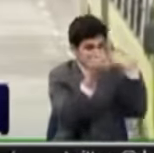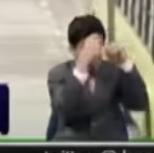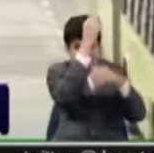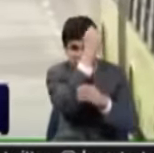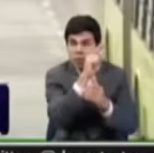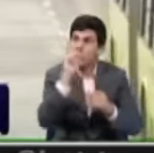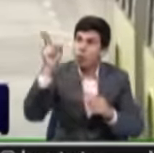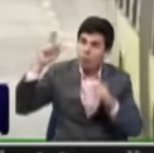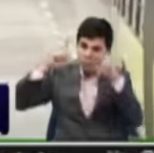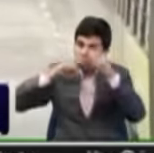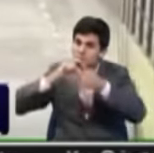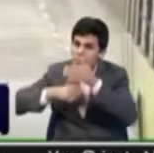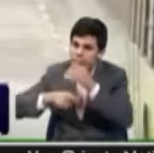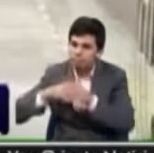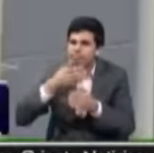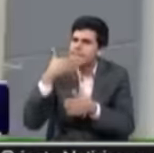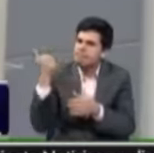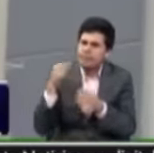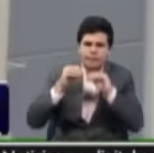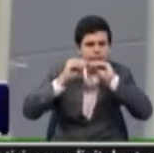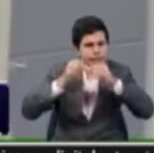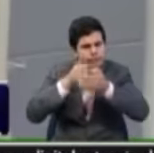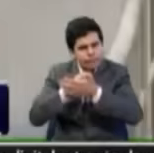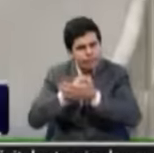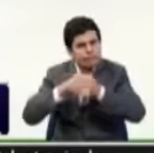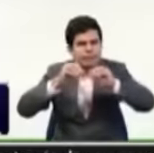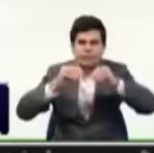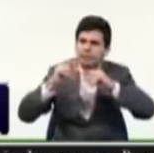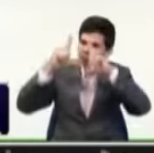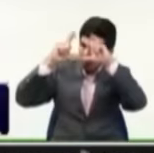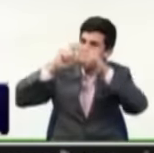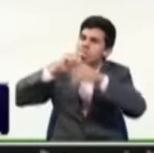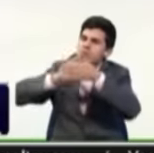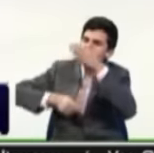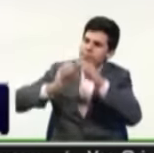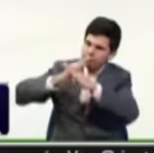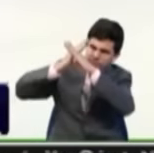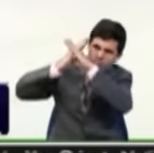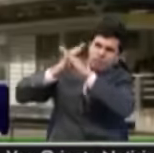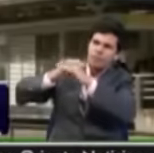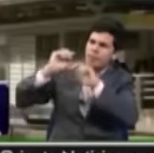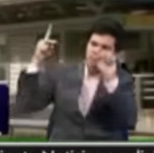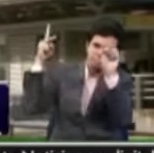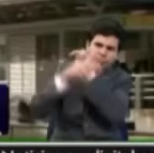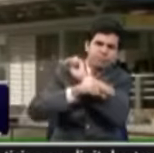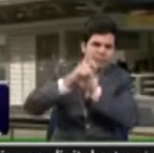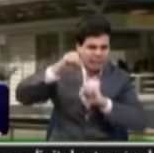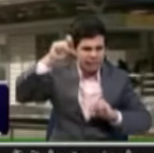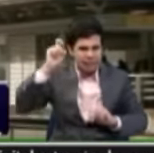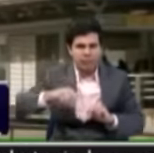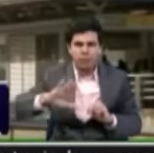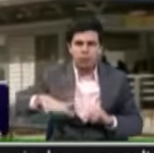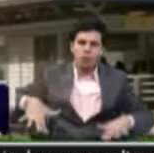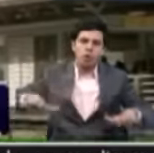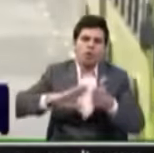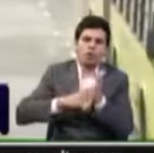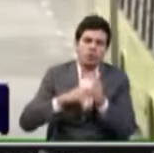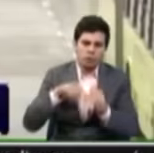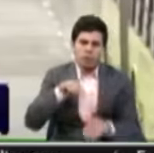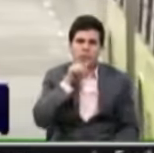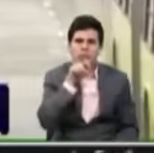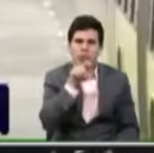tarea promover una fuerte campaña en contra de que se apliquen las fotomultas en esta ciudad, en